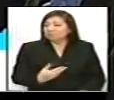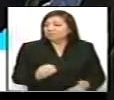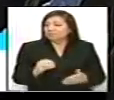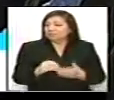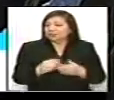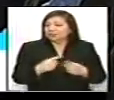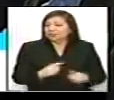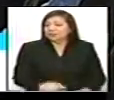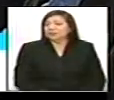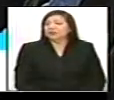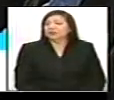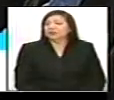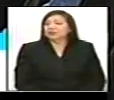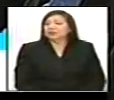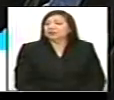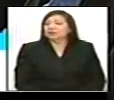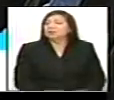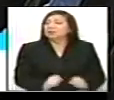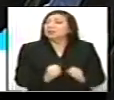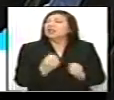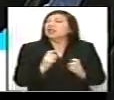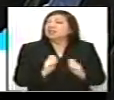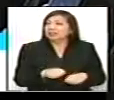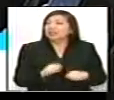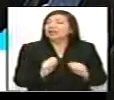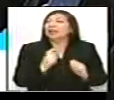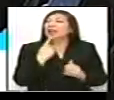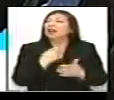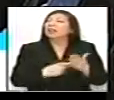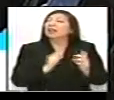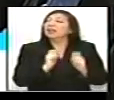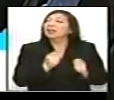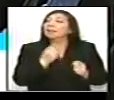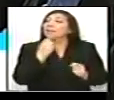la información de las concesiones de beneficio.